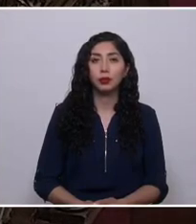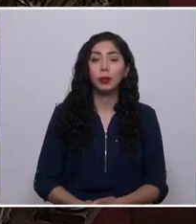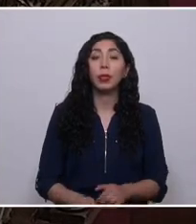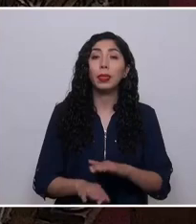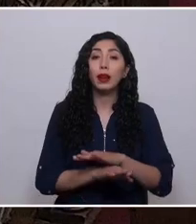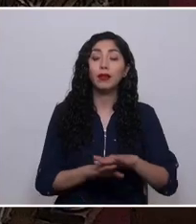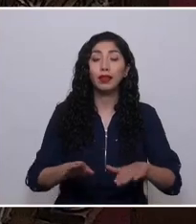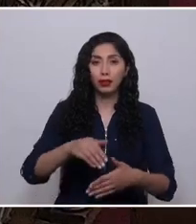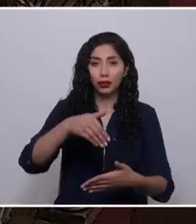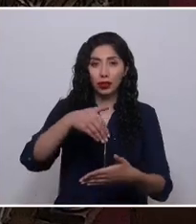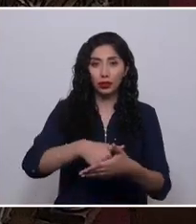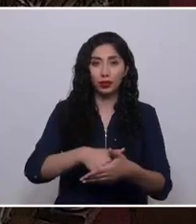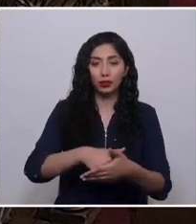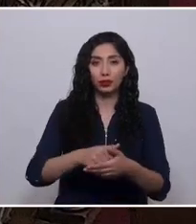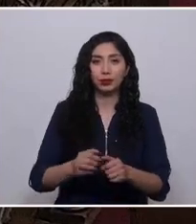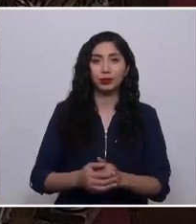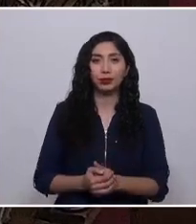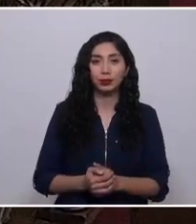Finalizada la votación,